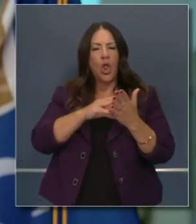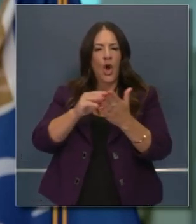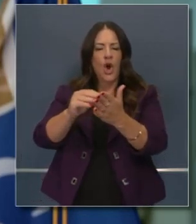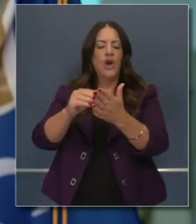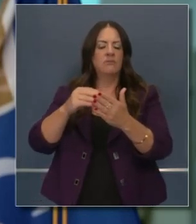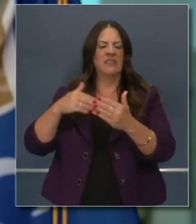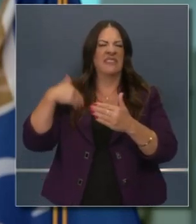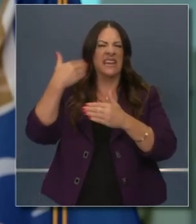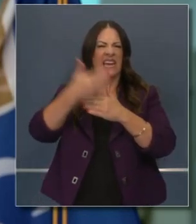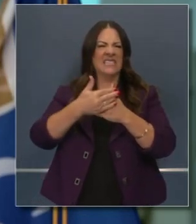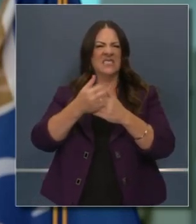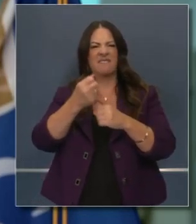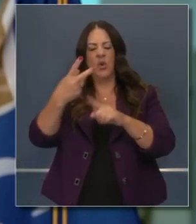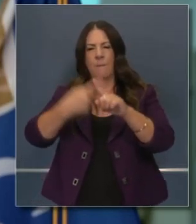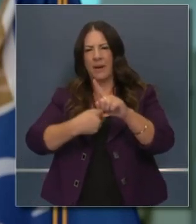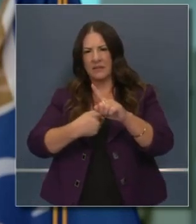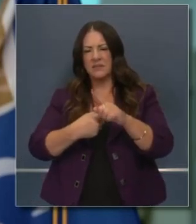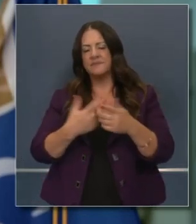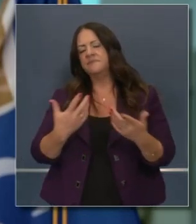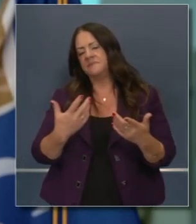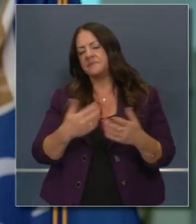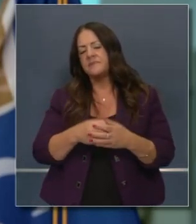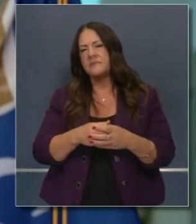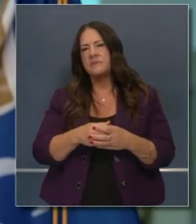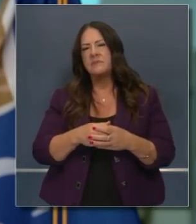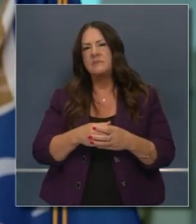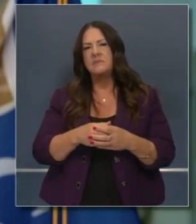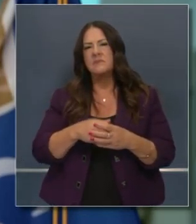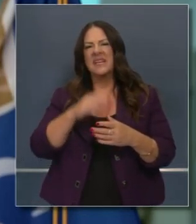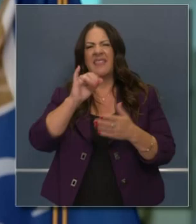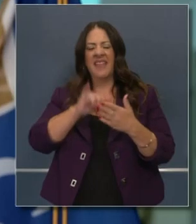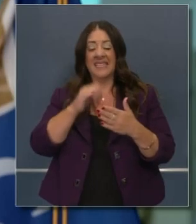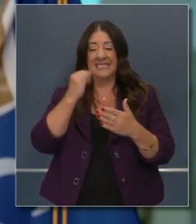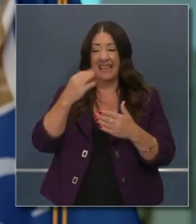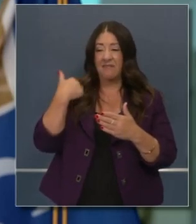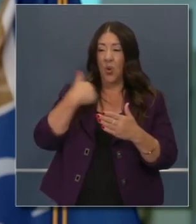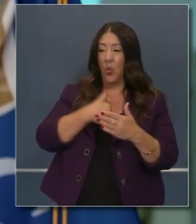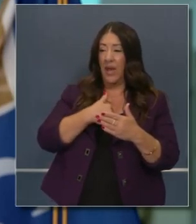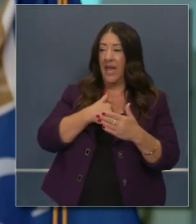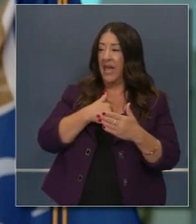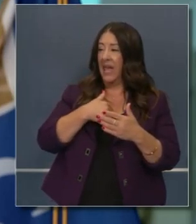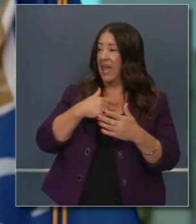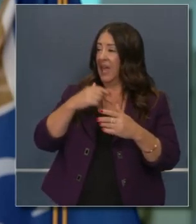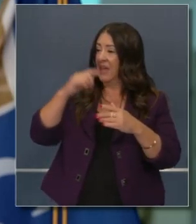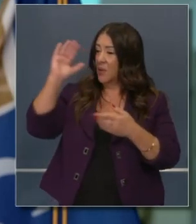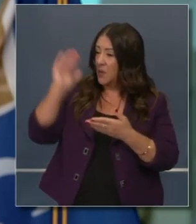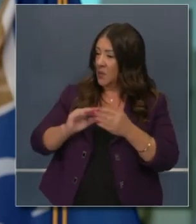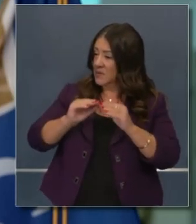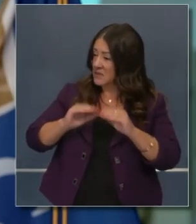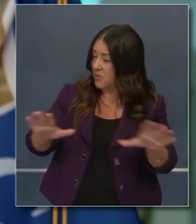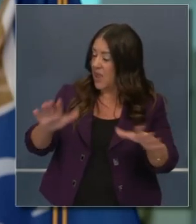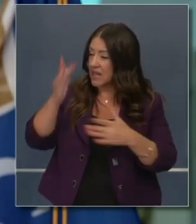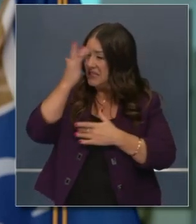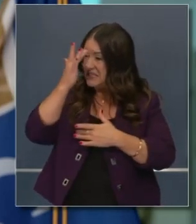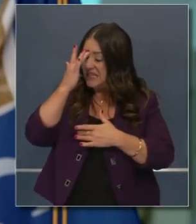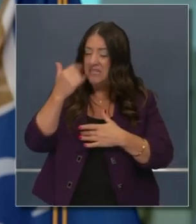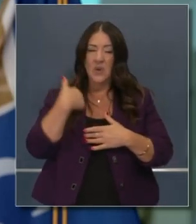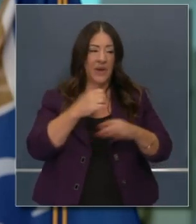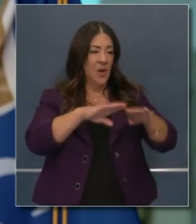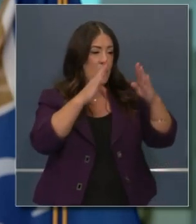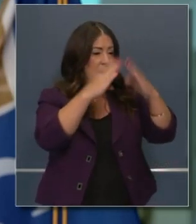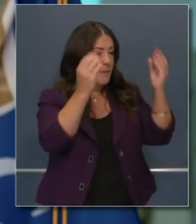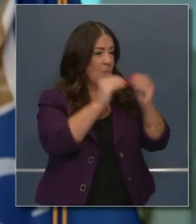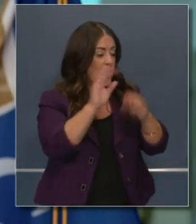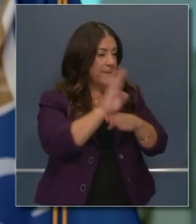a cabo o comenzarán a tomar forma en los próximos meses. Recuperación macroeconómica, la habilidad de mitigar